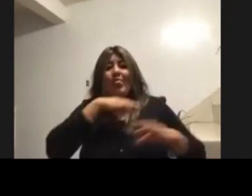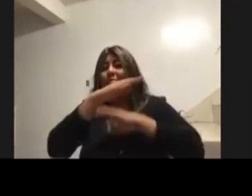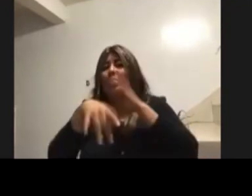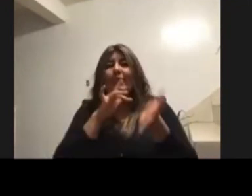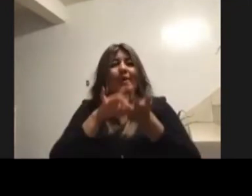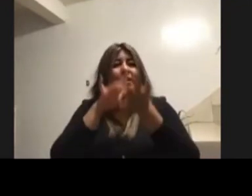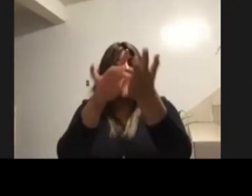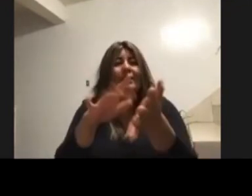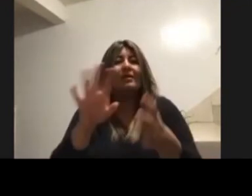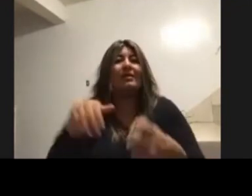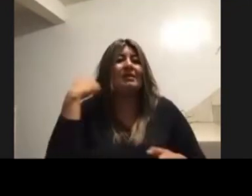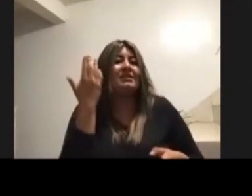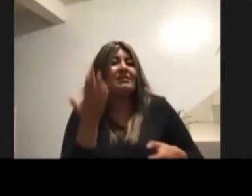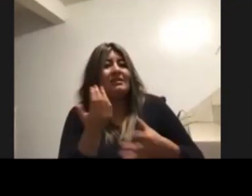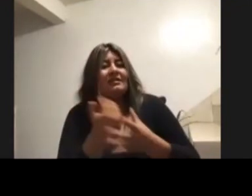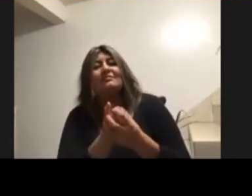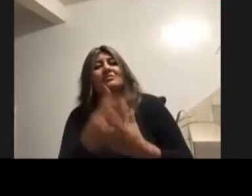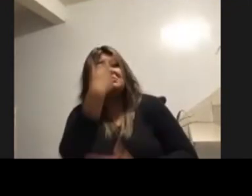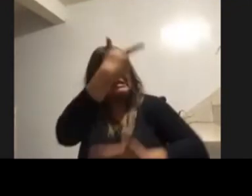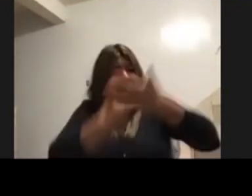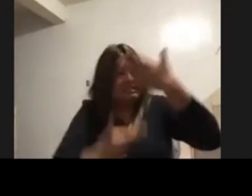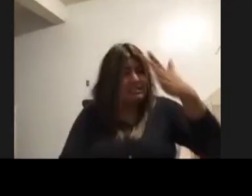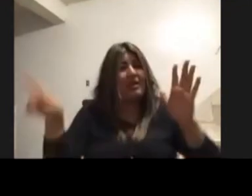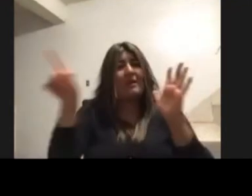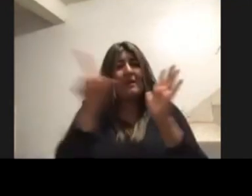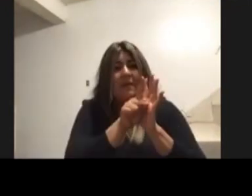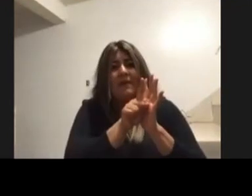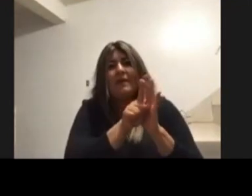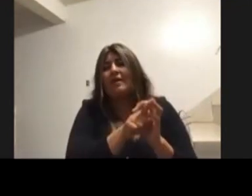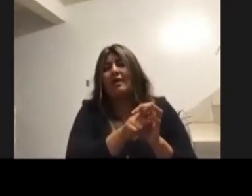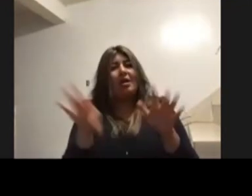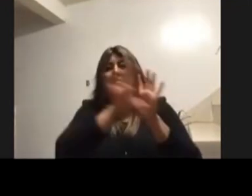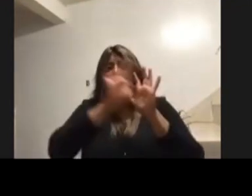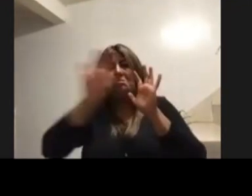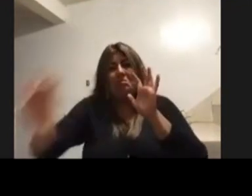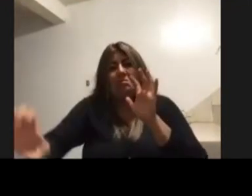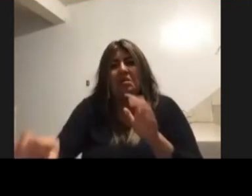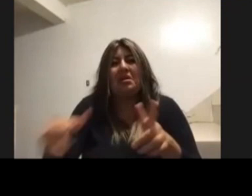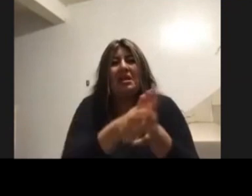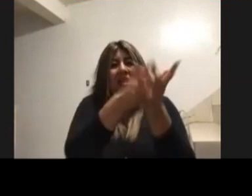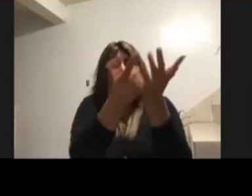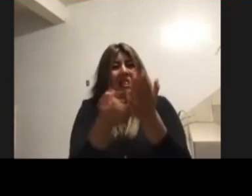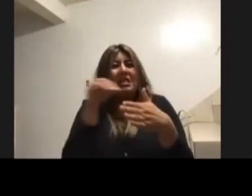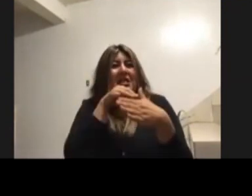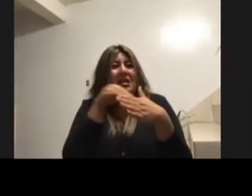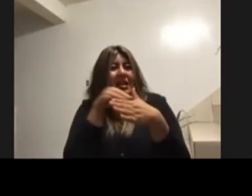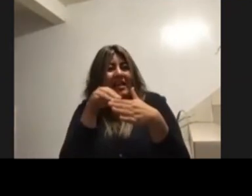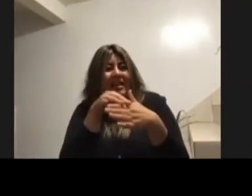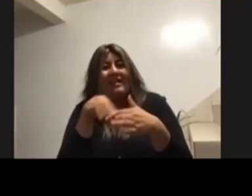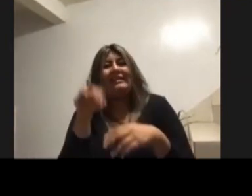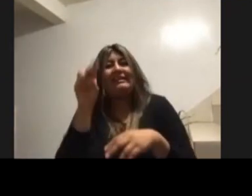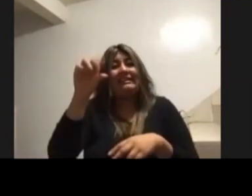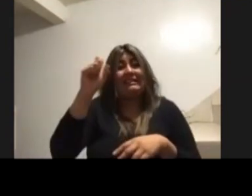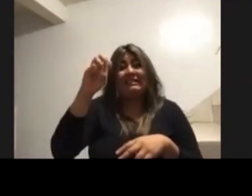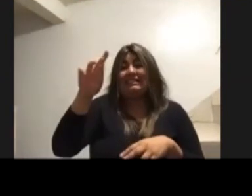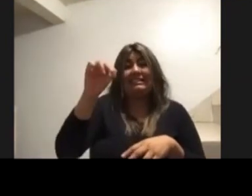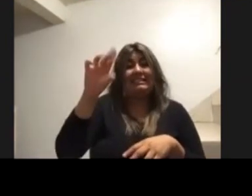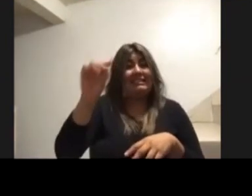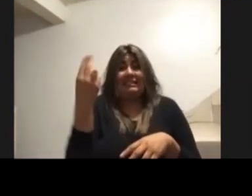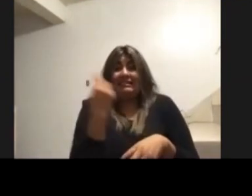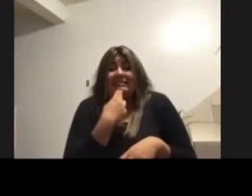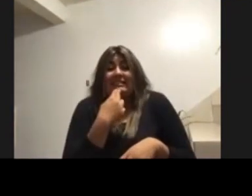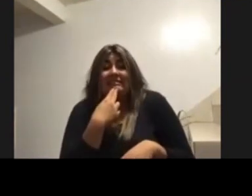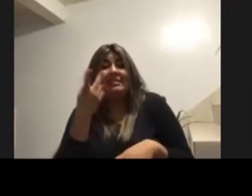Quisiéramos lineamientos muy precisos, el libro morado de las USAER ya no se utiliza y sin embargo es una